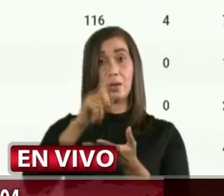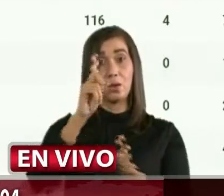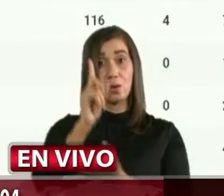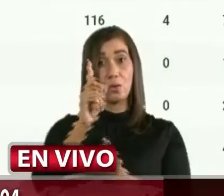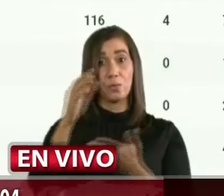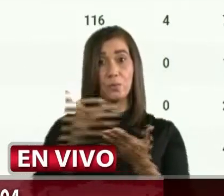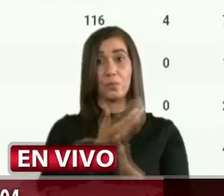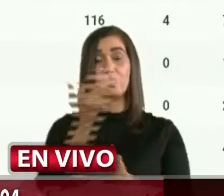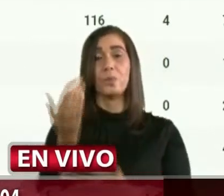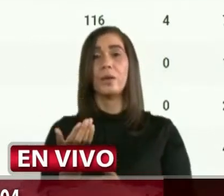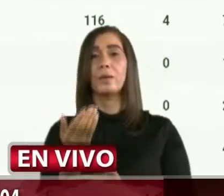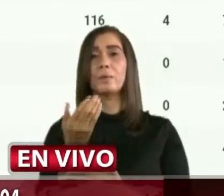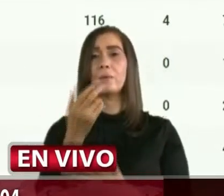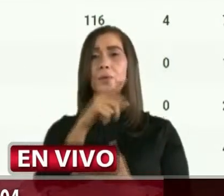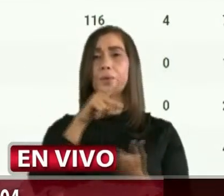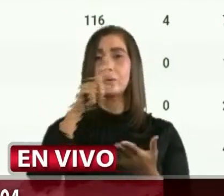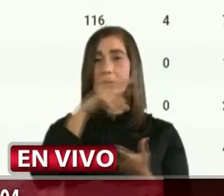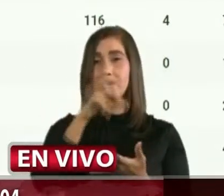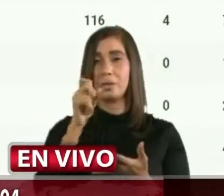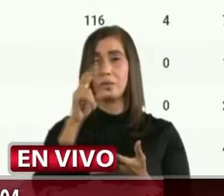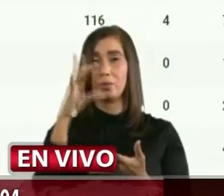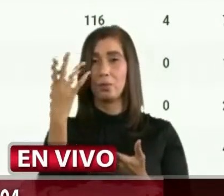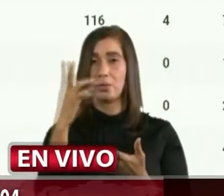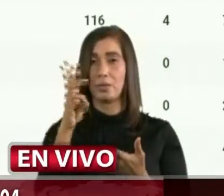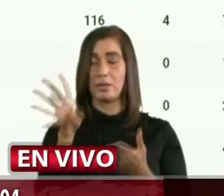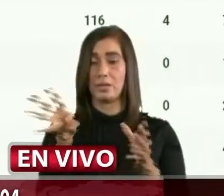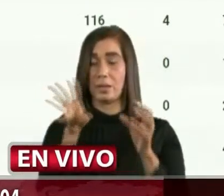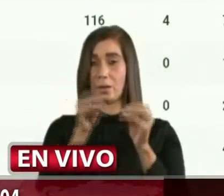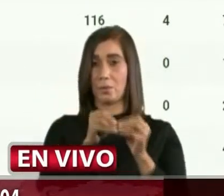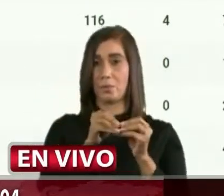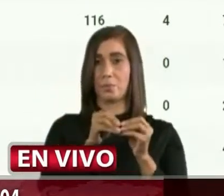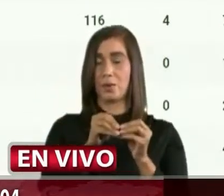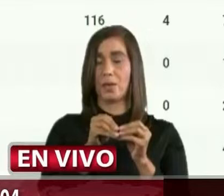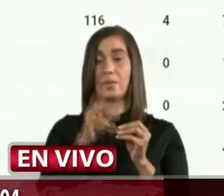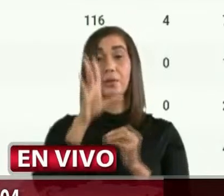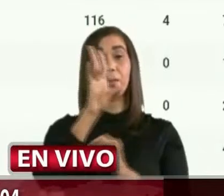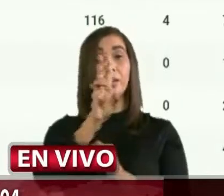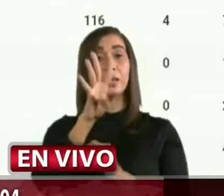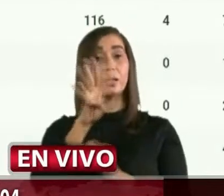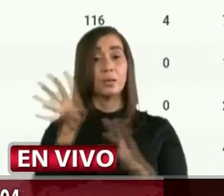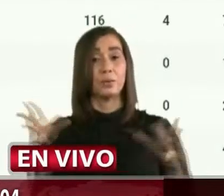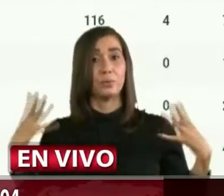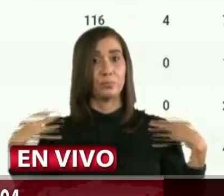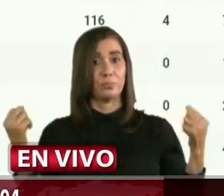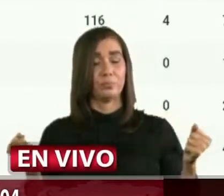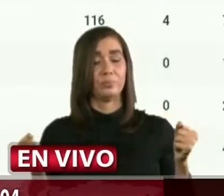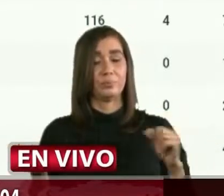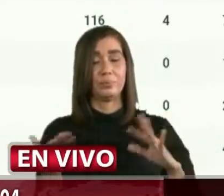nuevo, 116 acumulados, 74 recuperados, 0